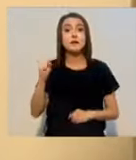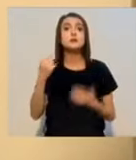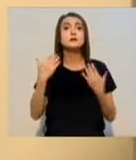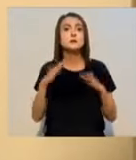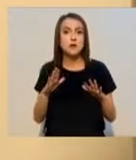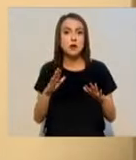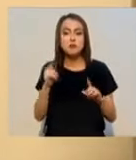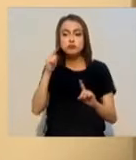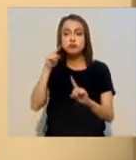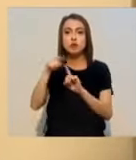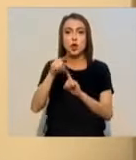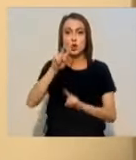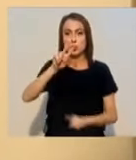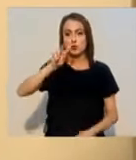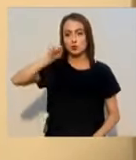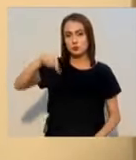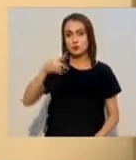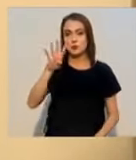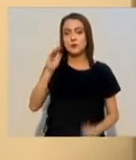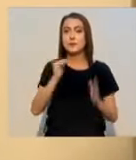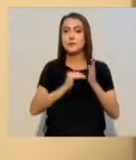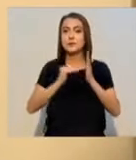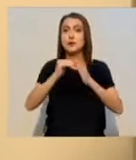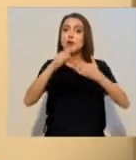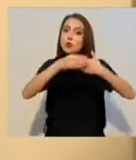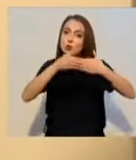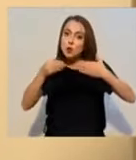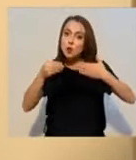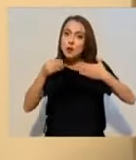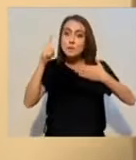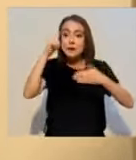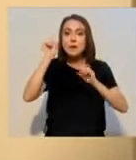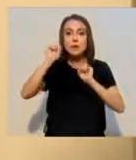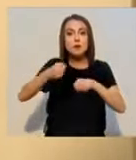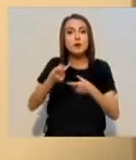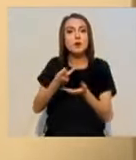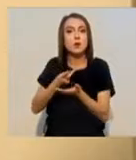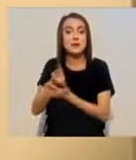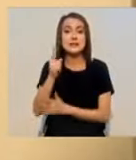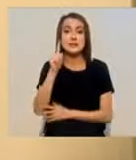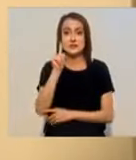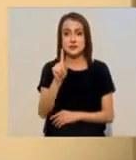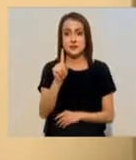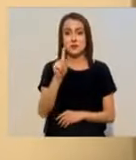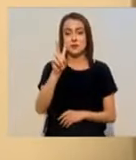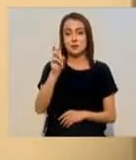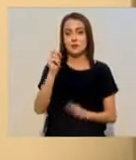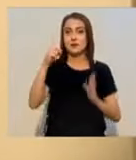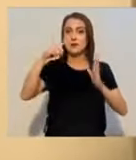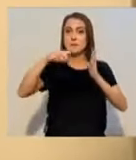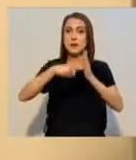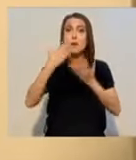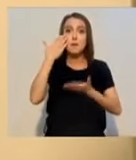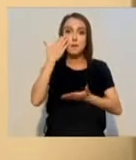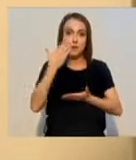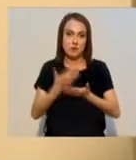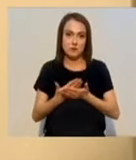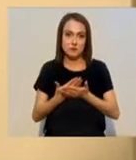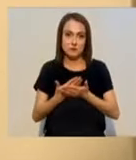ha destinado 2.4 millones de dólares para la compra de 120 mil